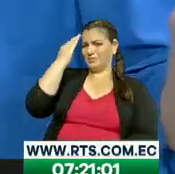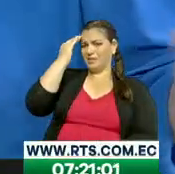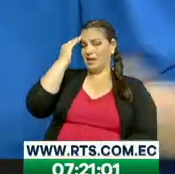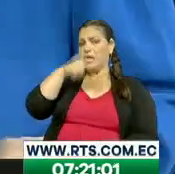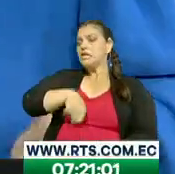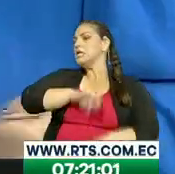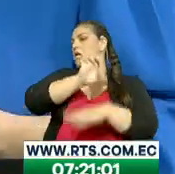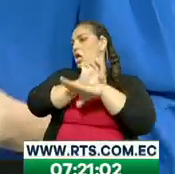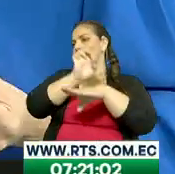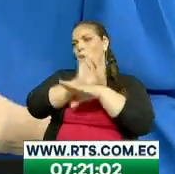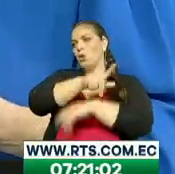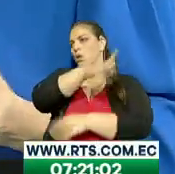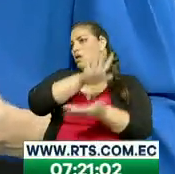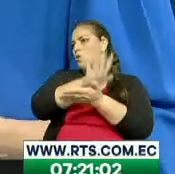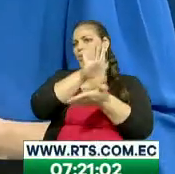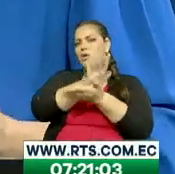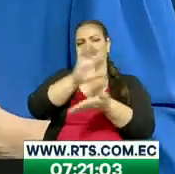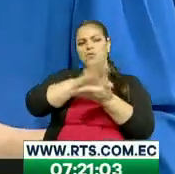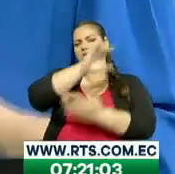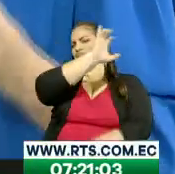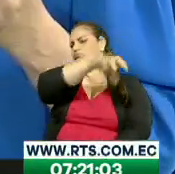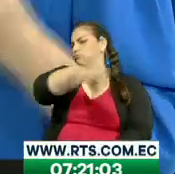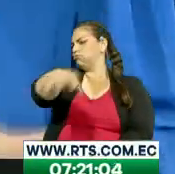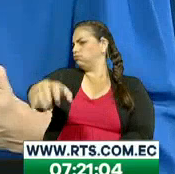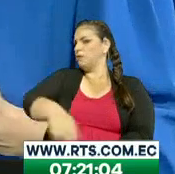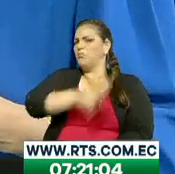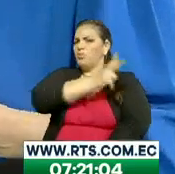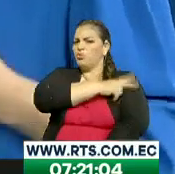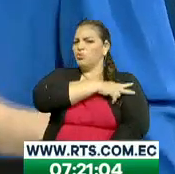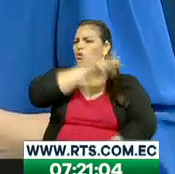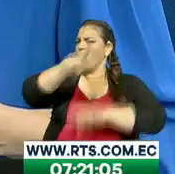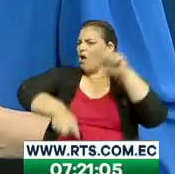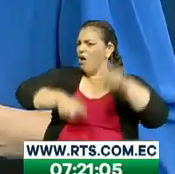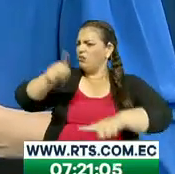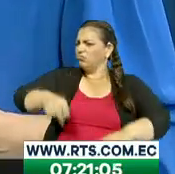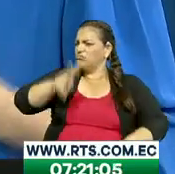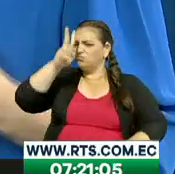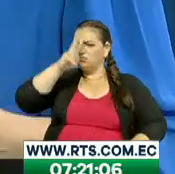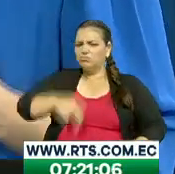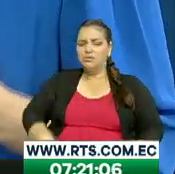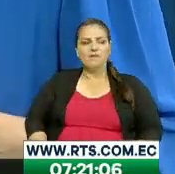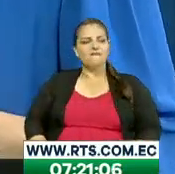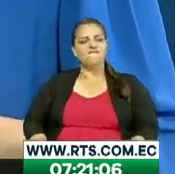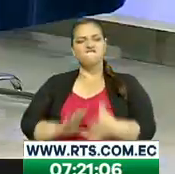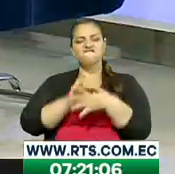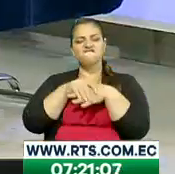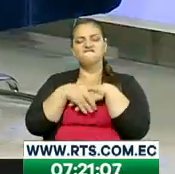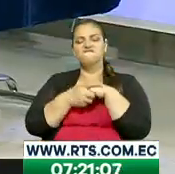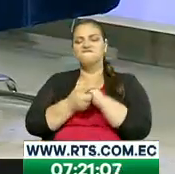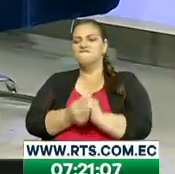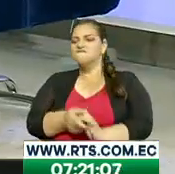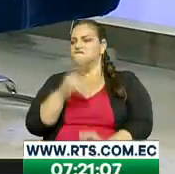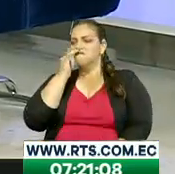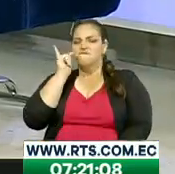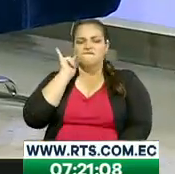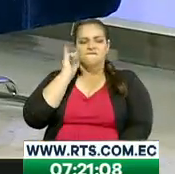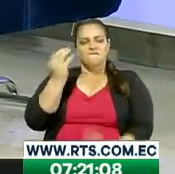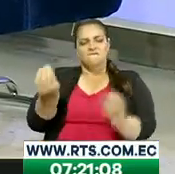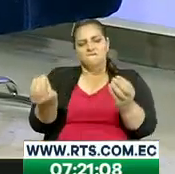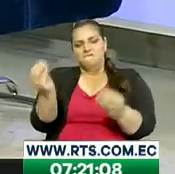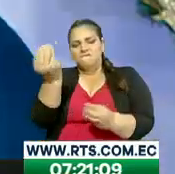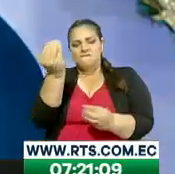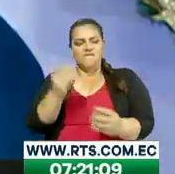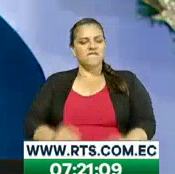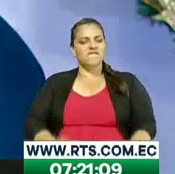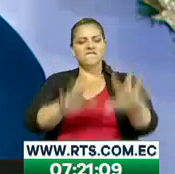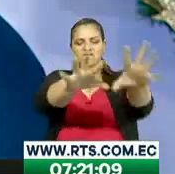de ingrata recordación para todos los ecuatorianos. ¿Usted qué ha sabido de cuántos de esos casos han sido judicializados y resueltos? Bueno, ese es